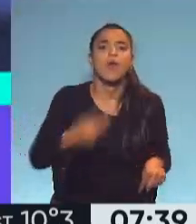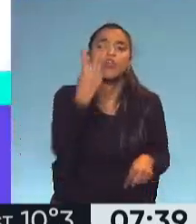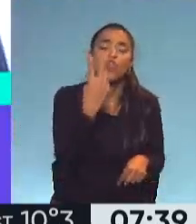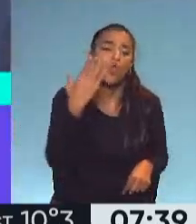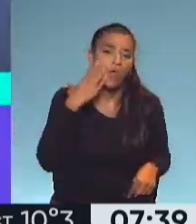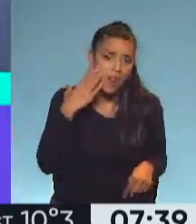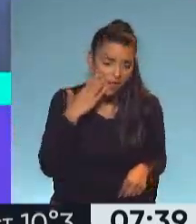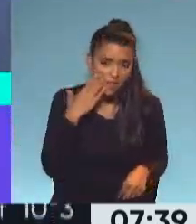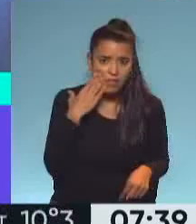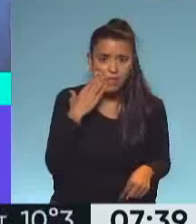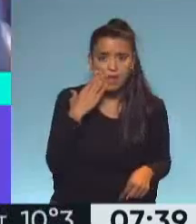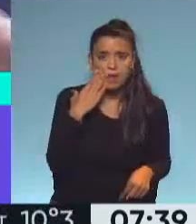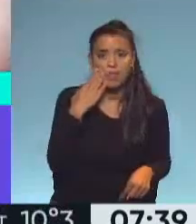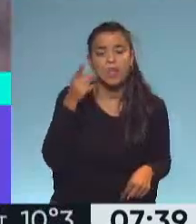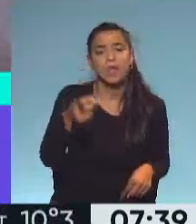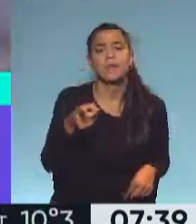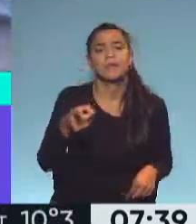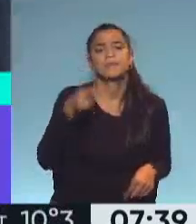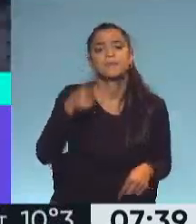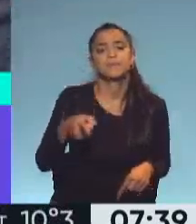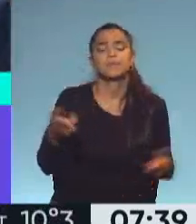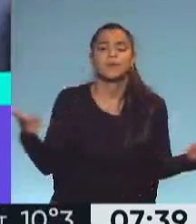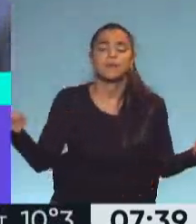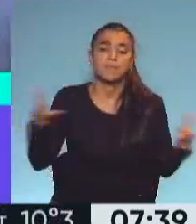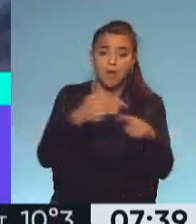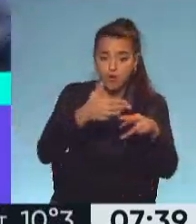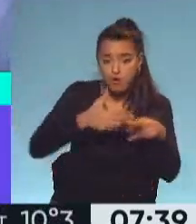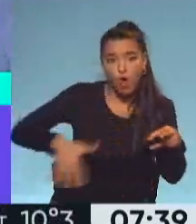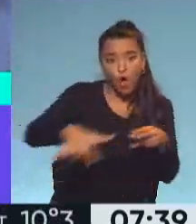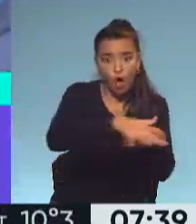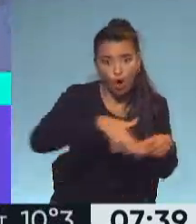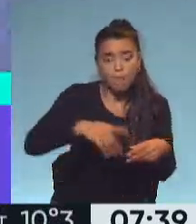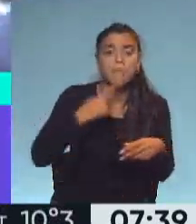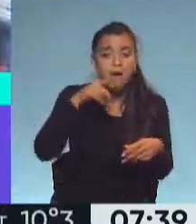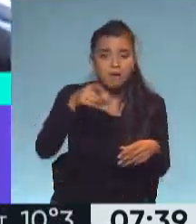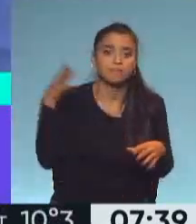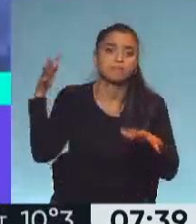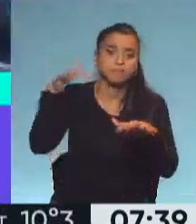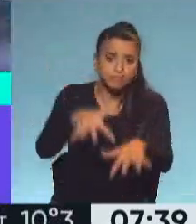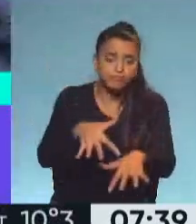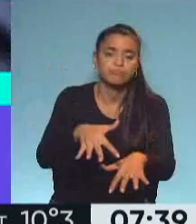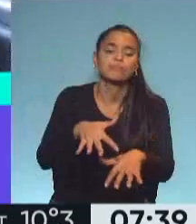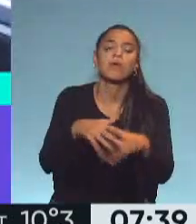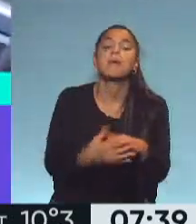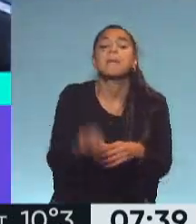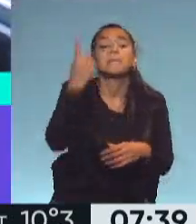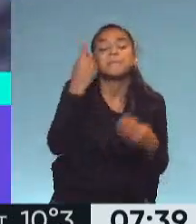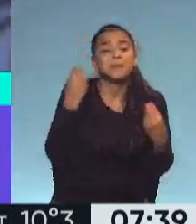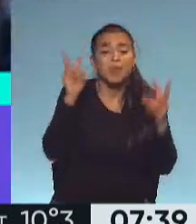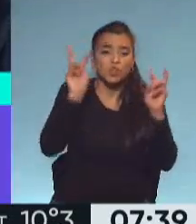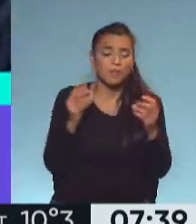bien decís, se va a hacer el seminario en la Academia Pontificia, y todo gira alrededor de lo mismo. Primero, una deuda